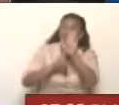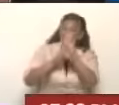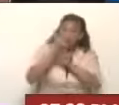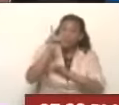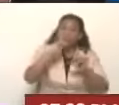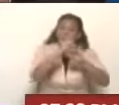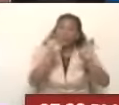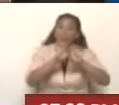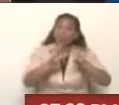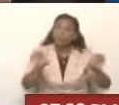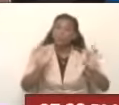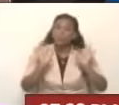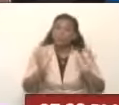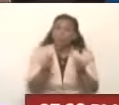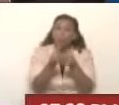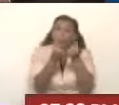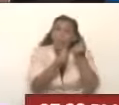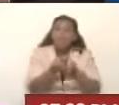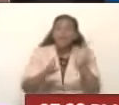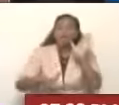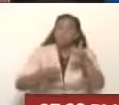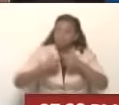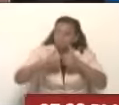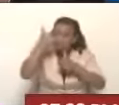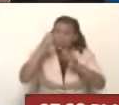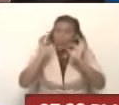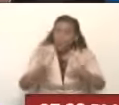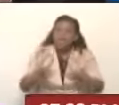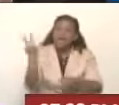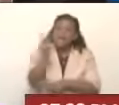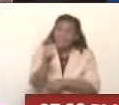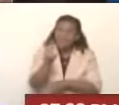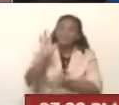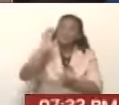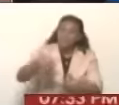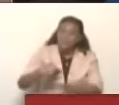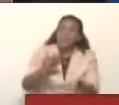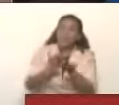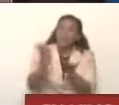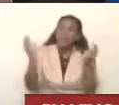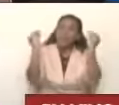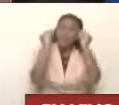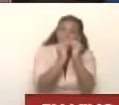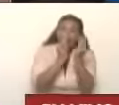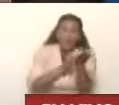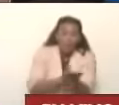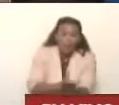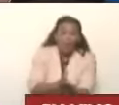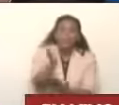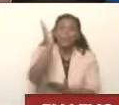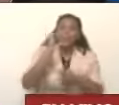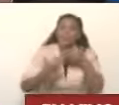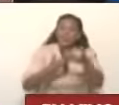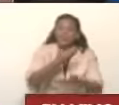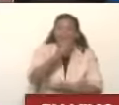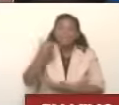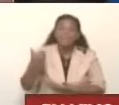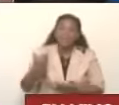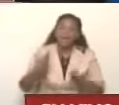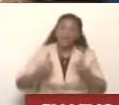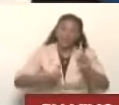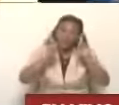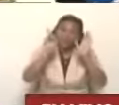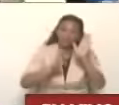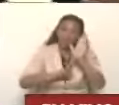zona económica es muy exitosa. Y nosotros en Venezuela también vamos a tener ese mismo camino y mucho mejor exitoso.